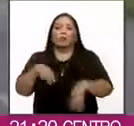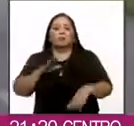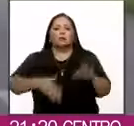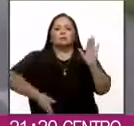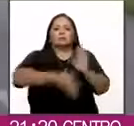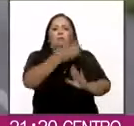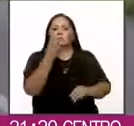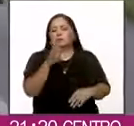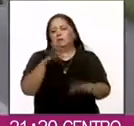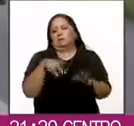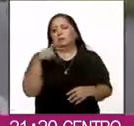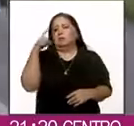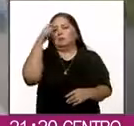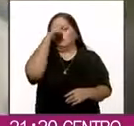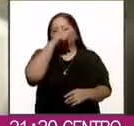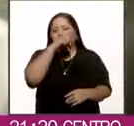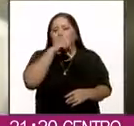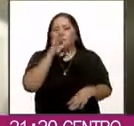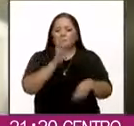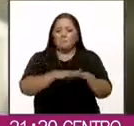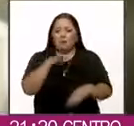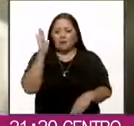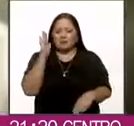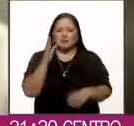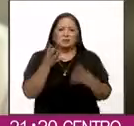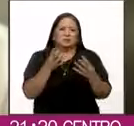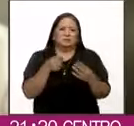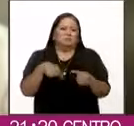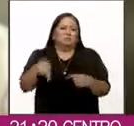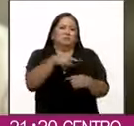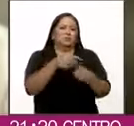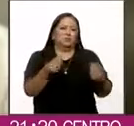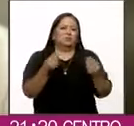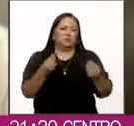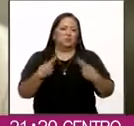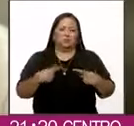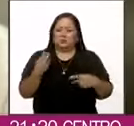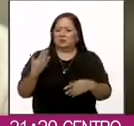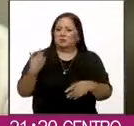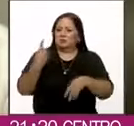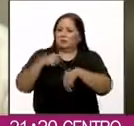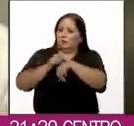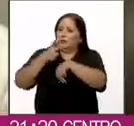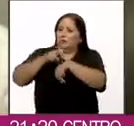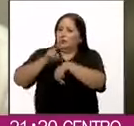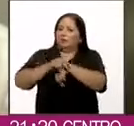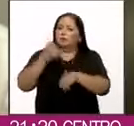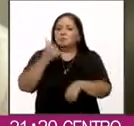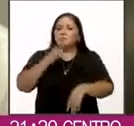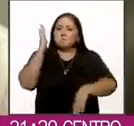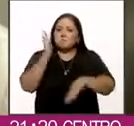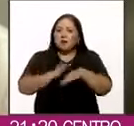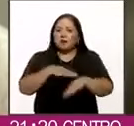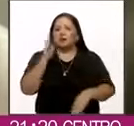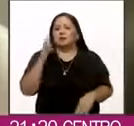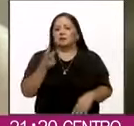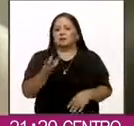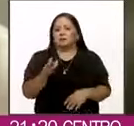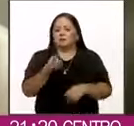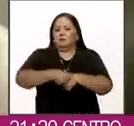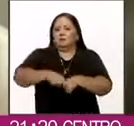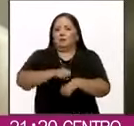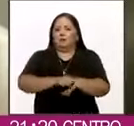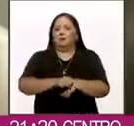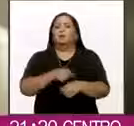nos ha complicado muchísimo la situación, más acentuadamente en estas últimas semanas y con más fuerza aún esta